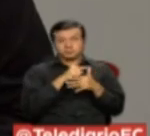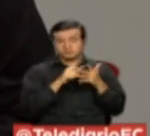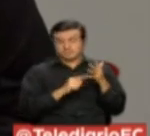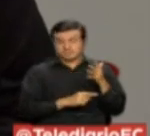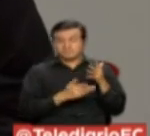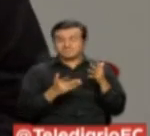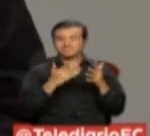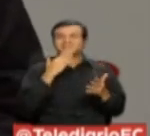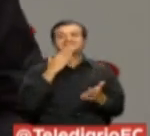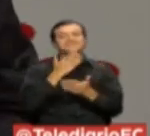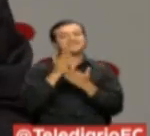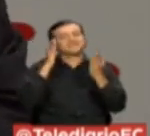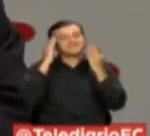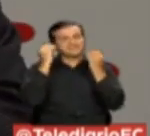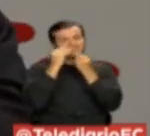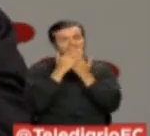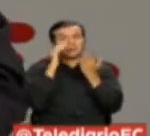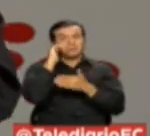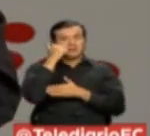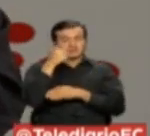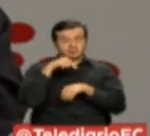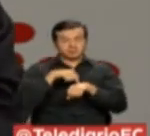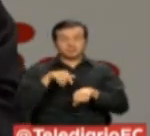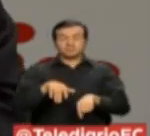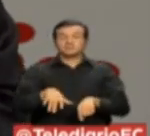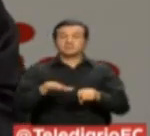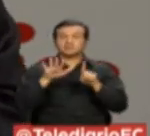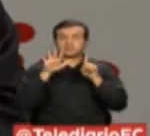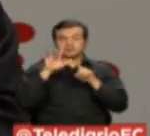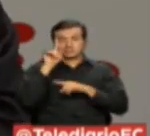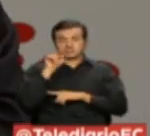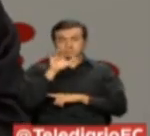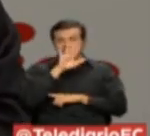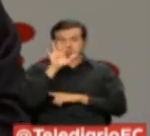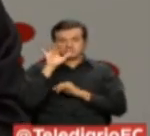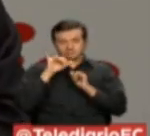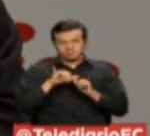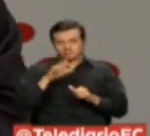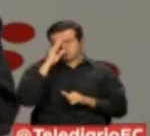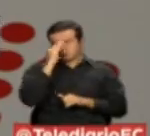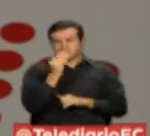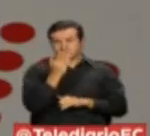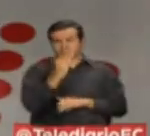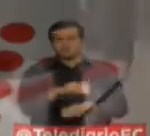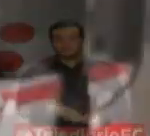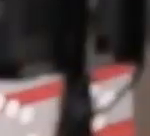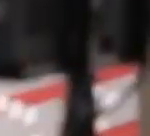amigos, por seguirnos hasta esta hora. Mañana, nuevamente con ustedes en Primera Impresión. Buen día.